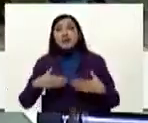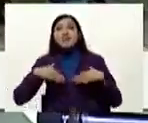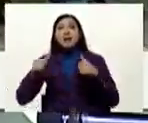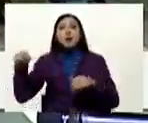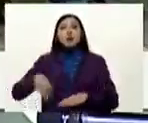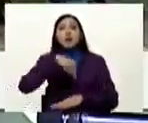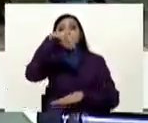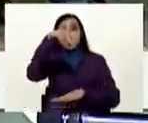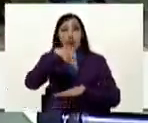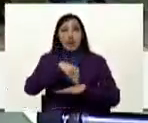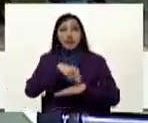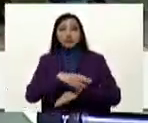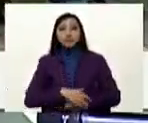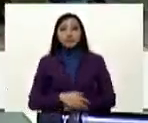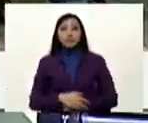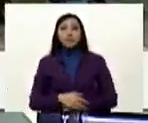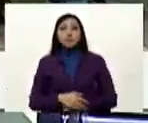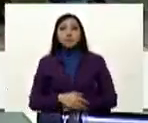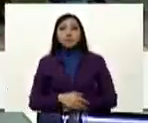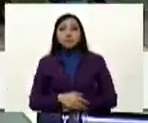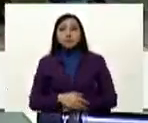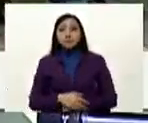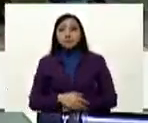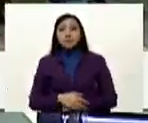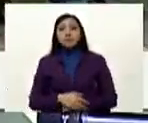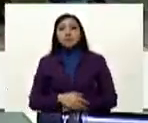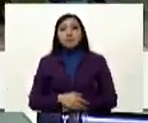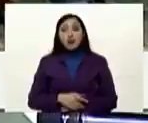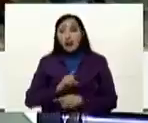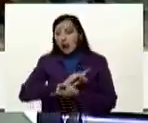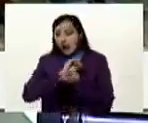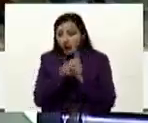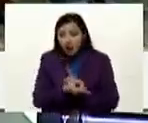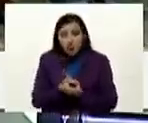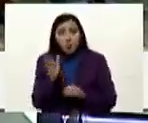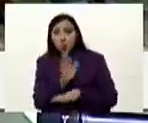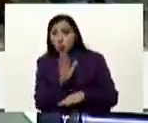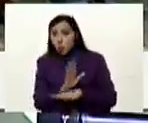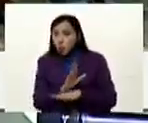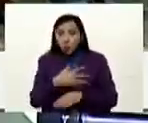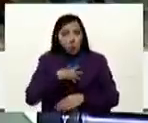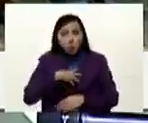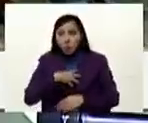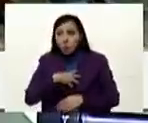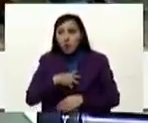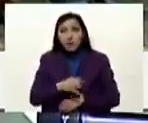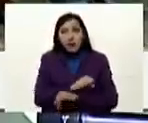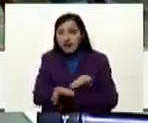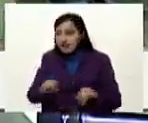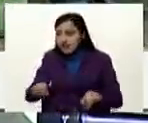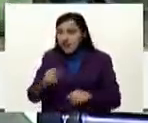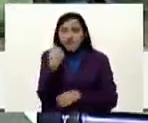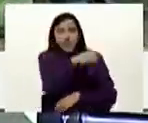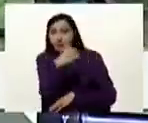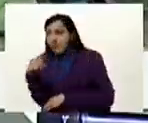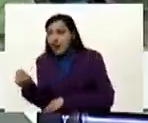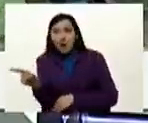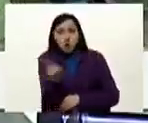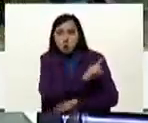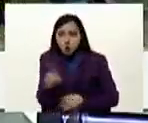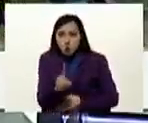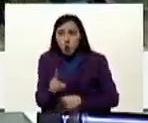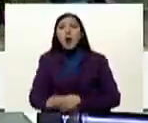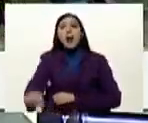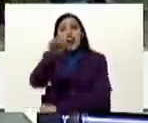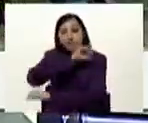nacional. Es insustituible los cuidados, la prevención, así por